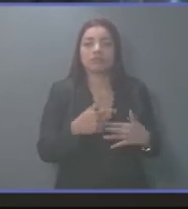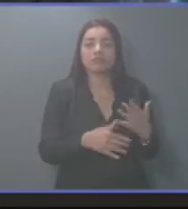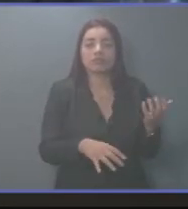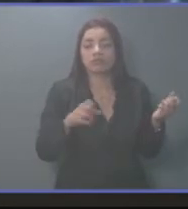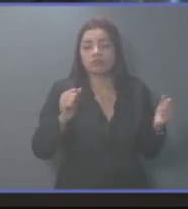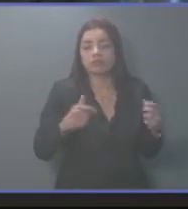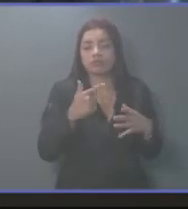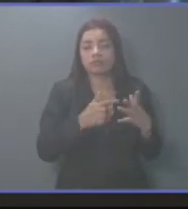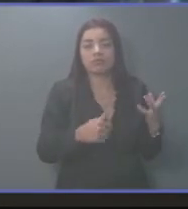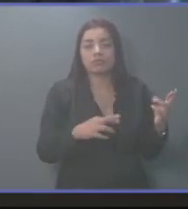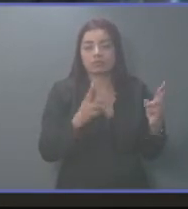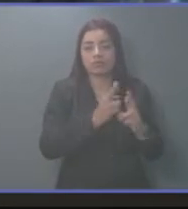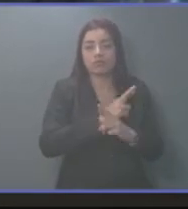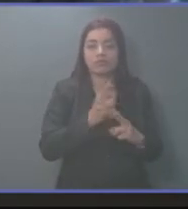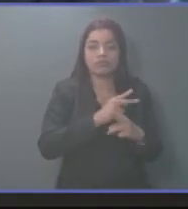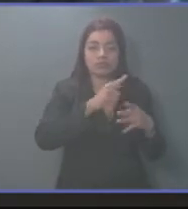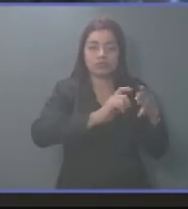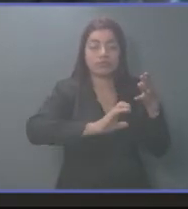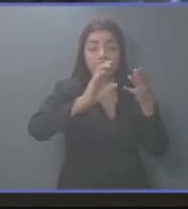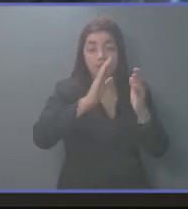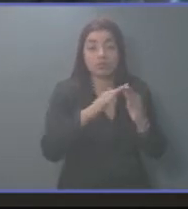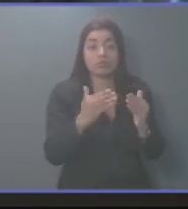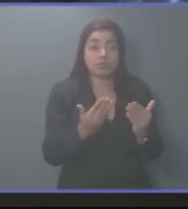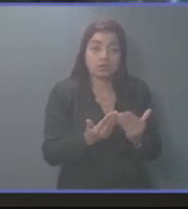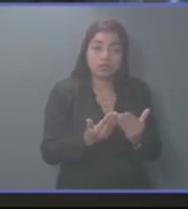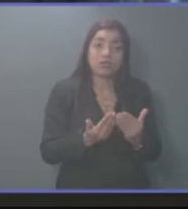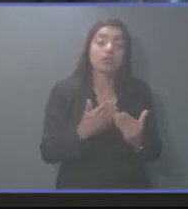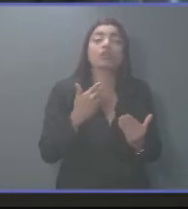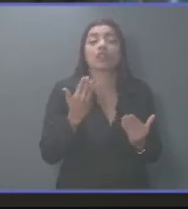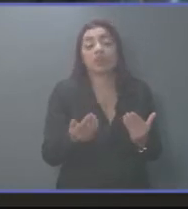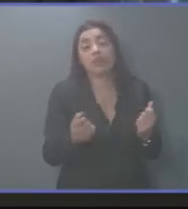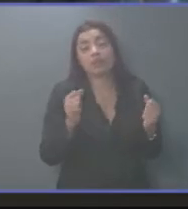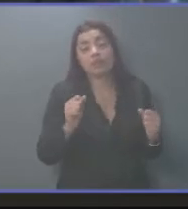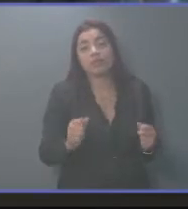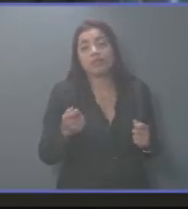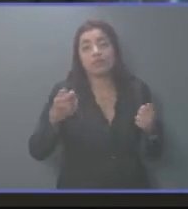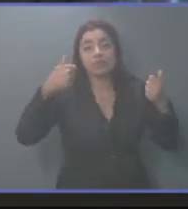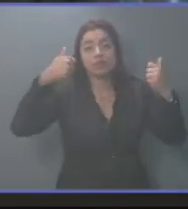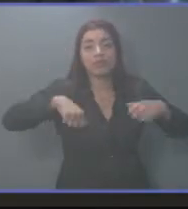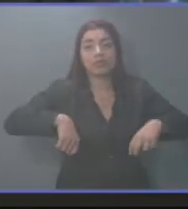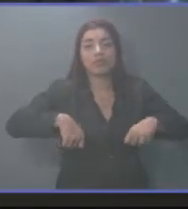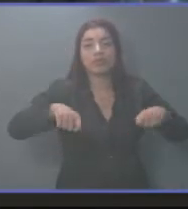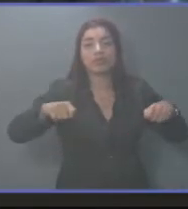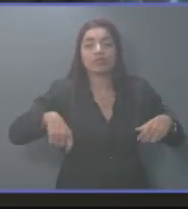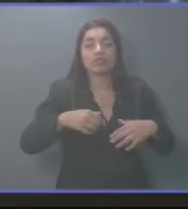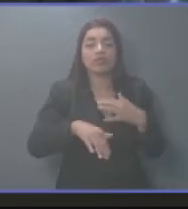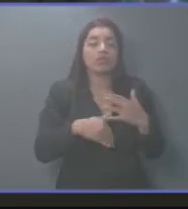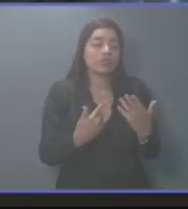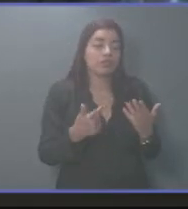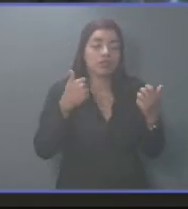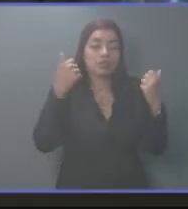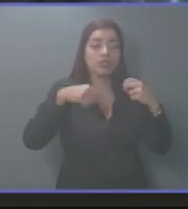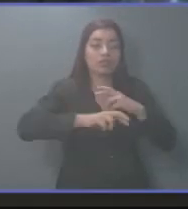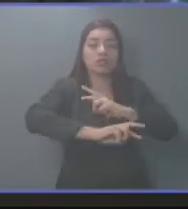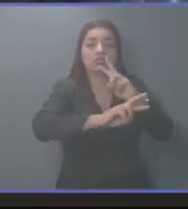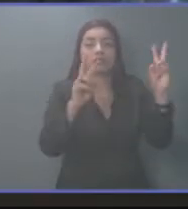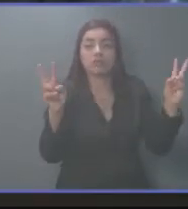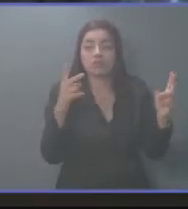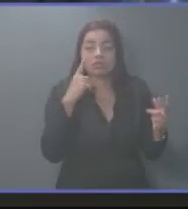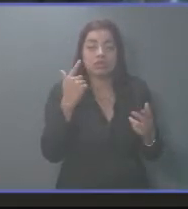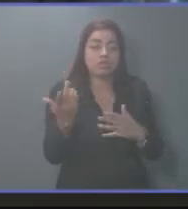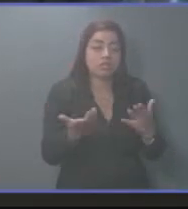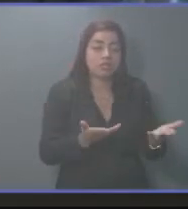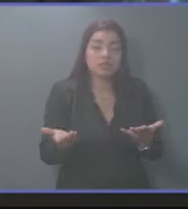de la reforma a la Constitución de la República, producto de la firma de los acuerdos de paz, se desmovilizó el